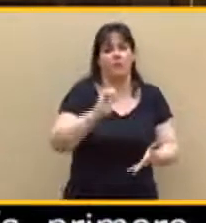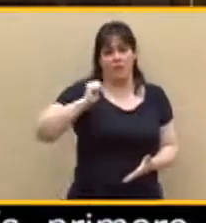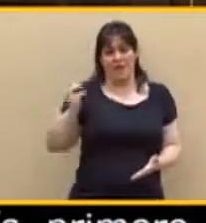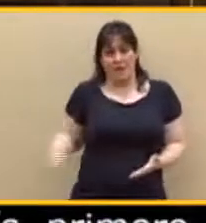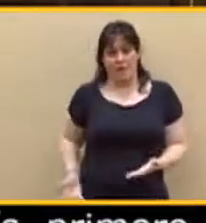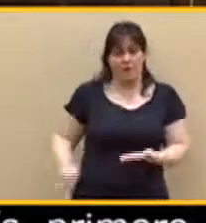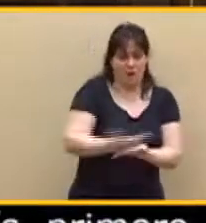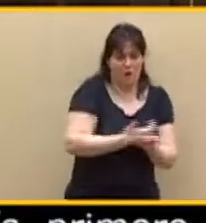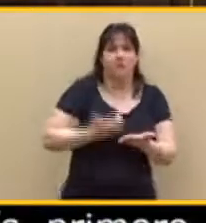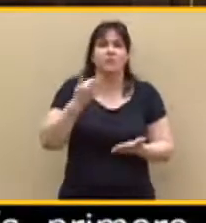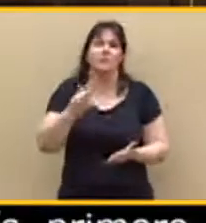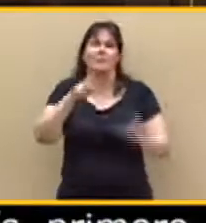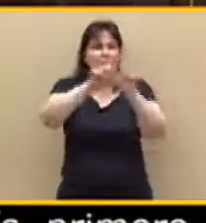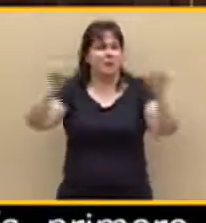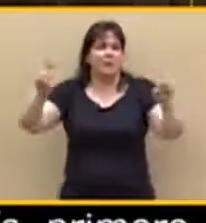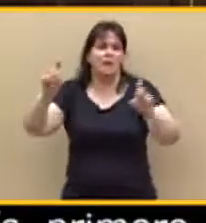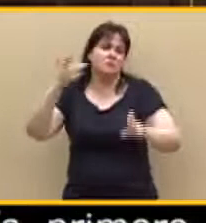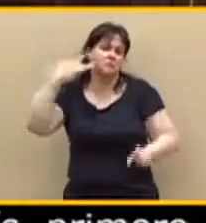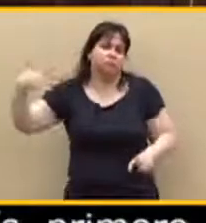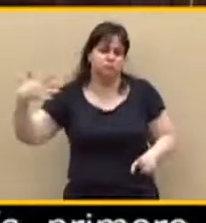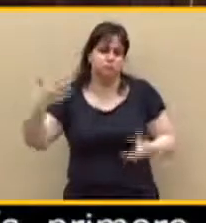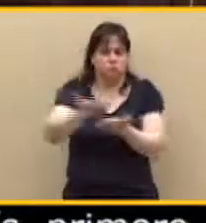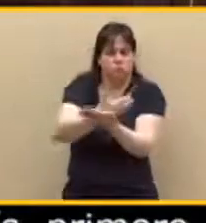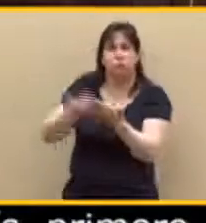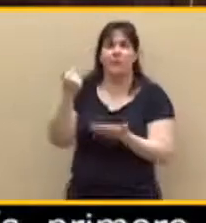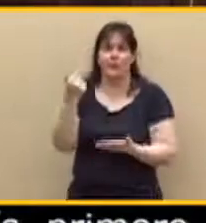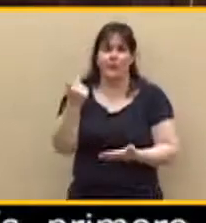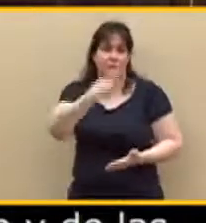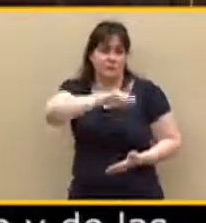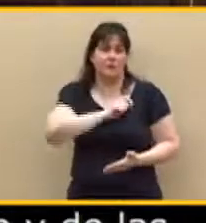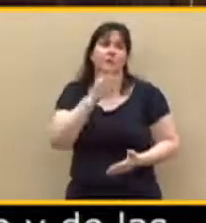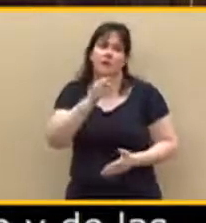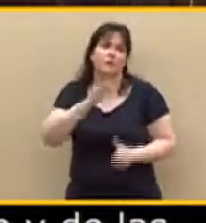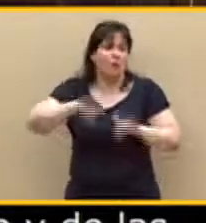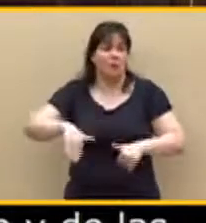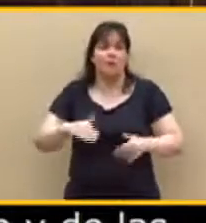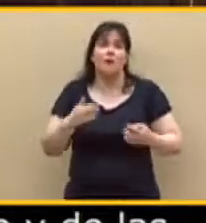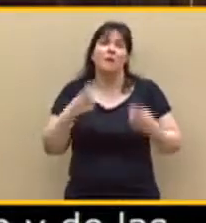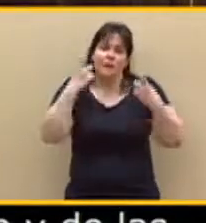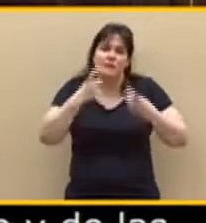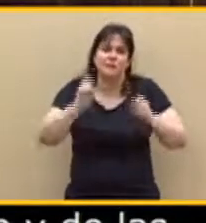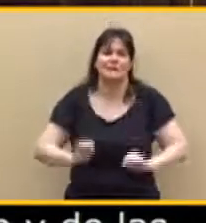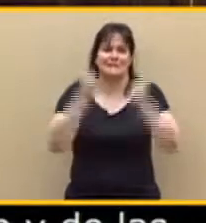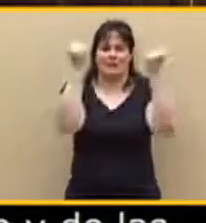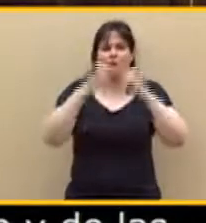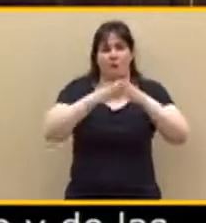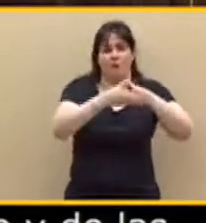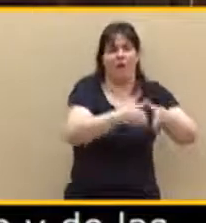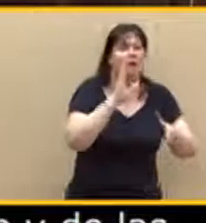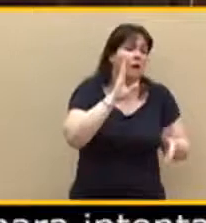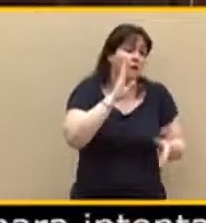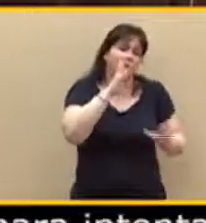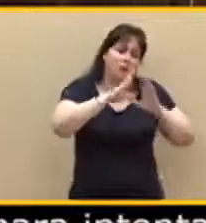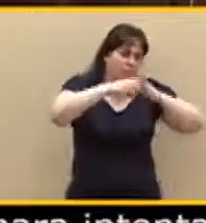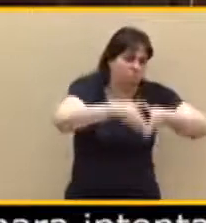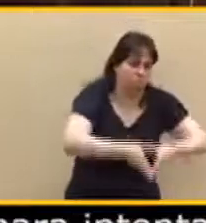y financieras de este país, y después para intentar salvar su barco a la deriva. Ustedes entienden España como si fuese de